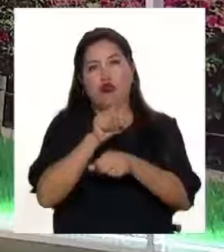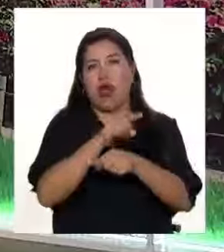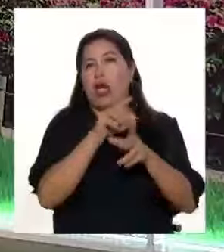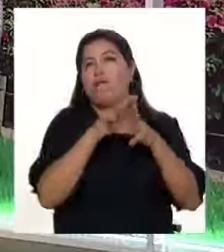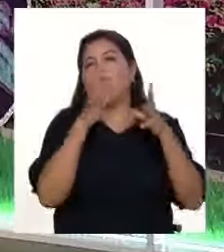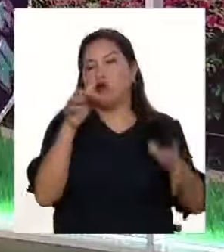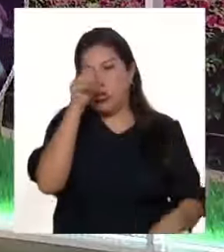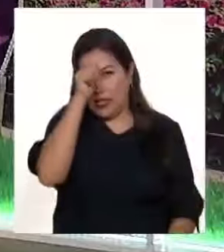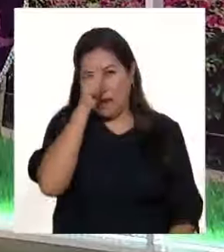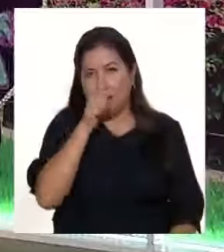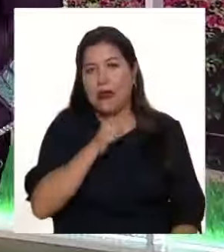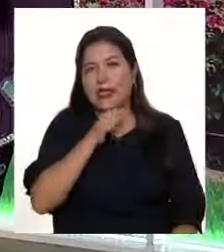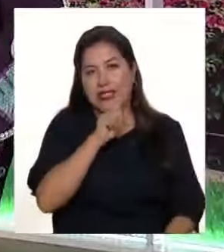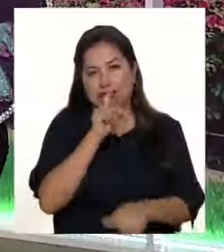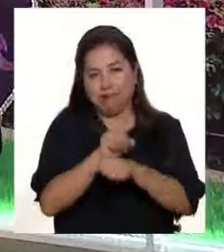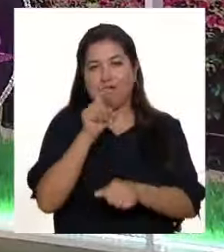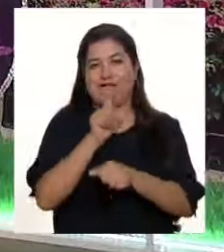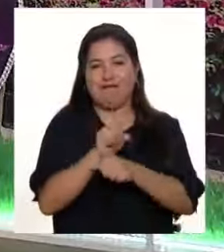paciencia.